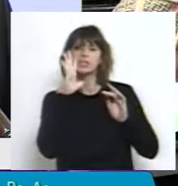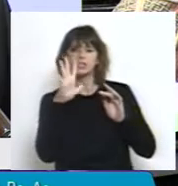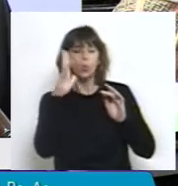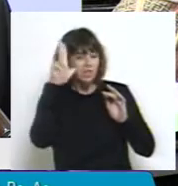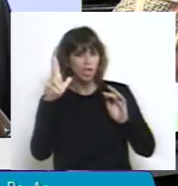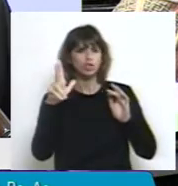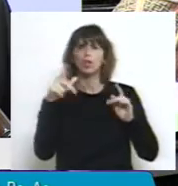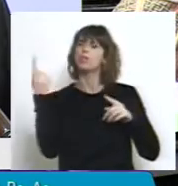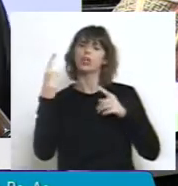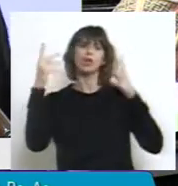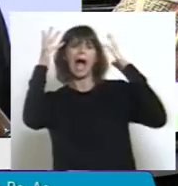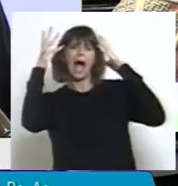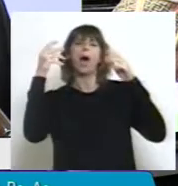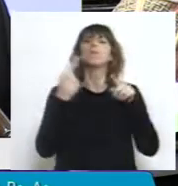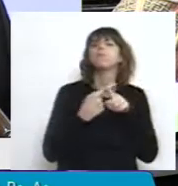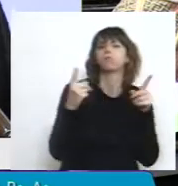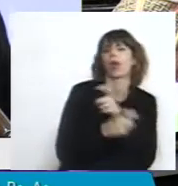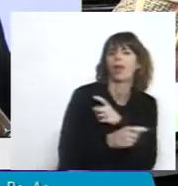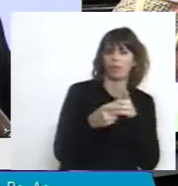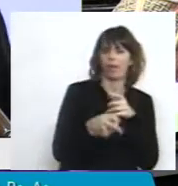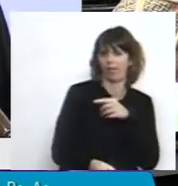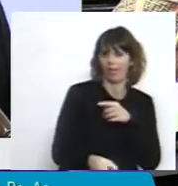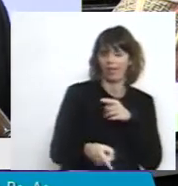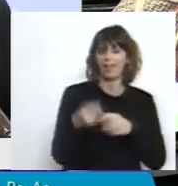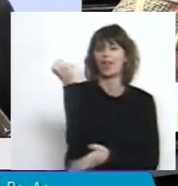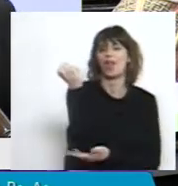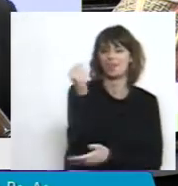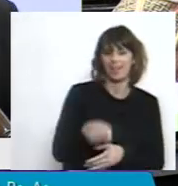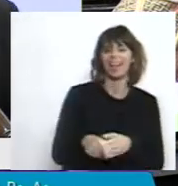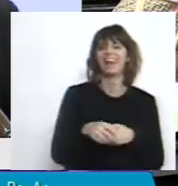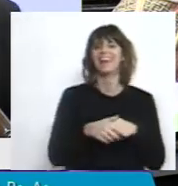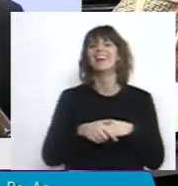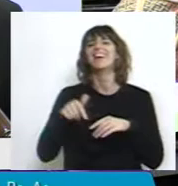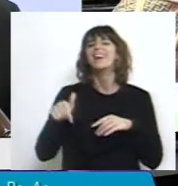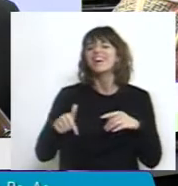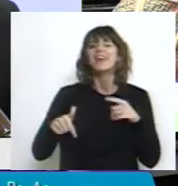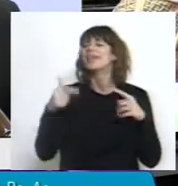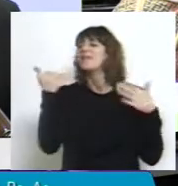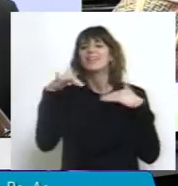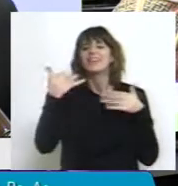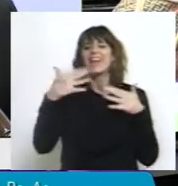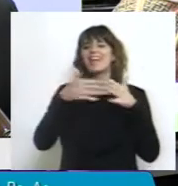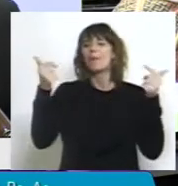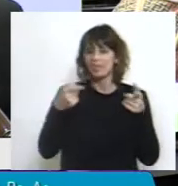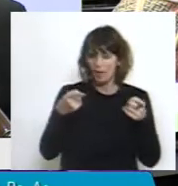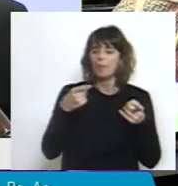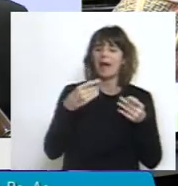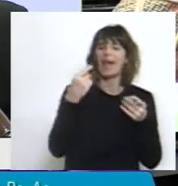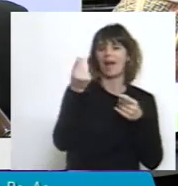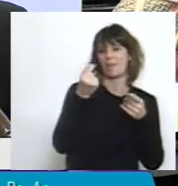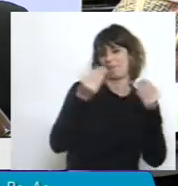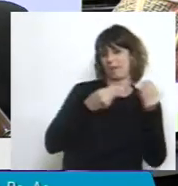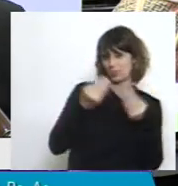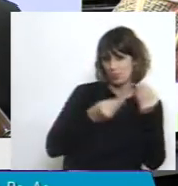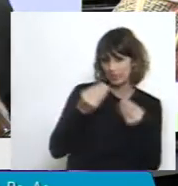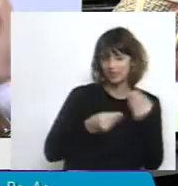se escandalizan del déficit. Vamos a hablar rápidamente, para entrar en el presupuesto, me quedan 8 minutos, en la recaudación y el gasto. Ponemos